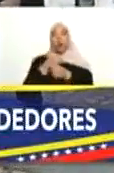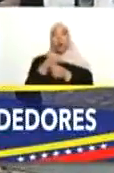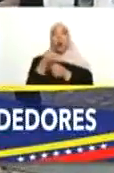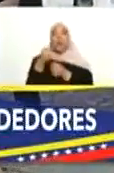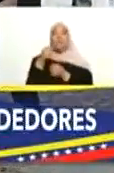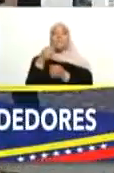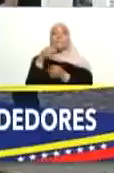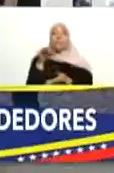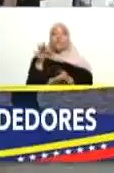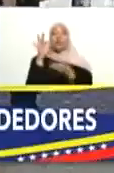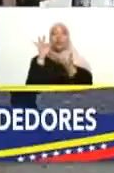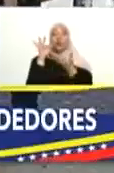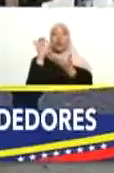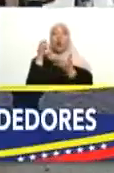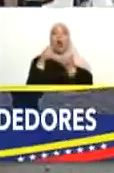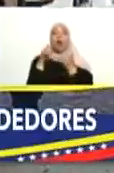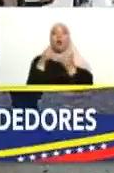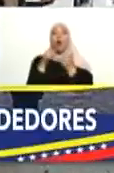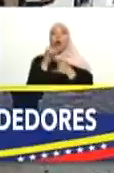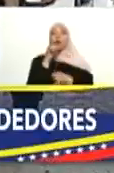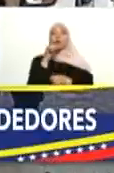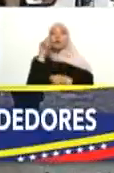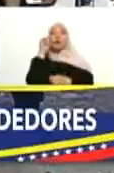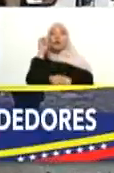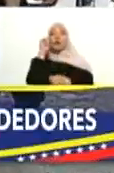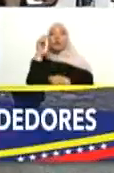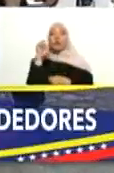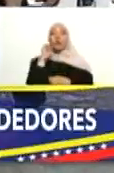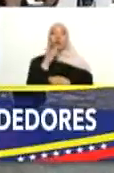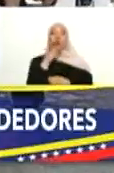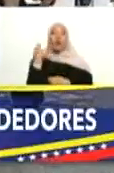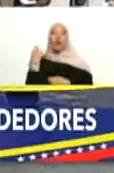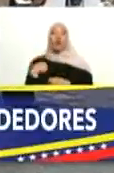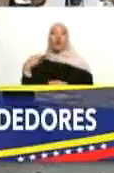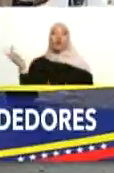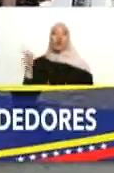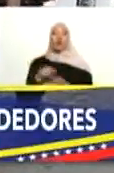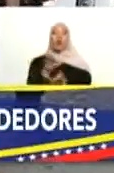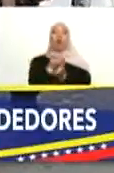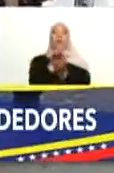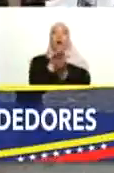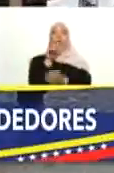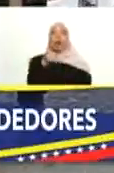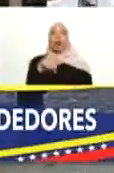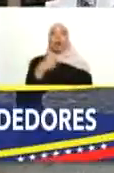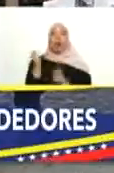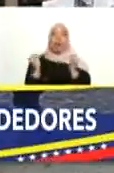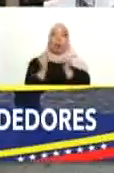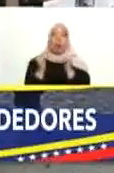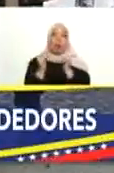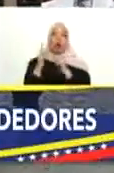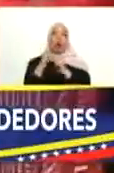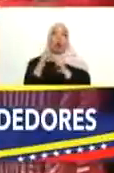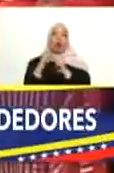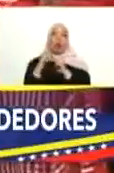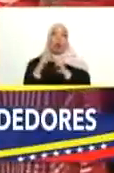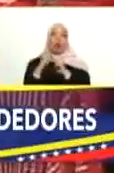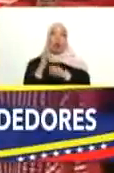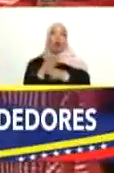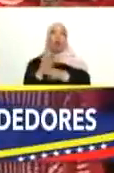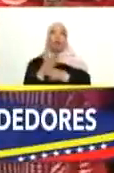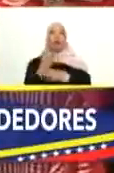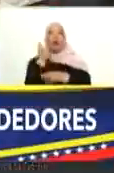la posibilidad que esos turistas rusos que llegan a Margarita puedan venir también aquí a compartir con Táchira.